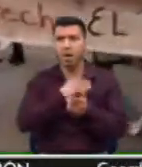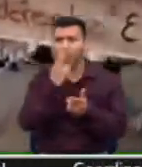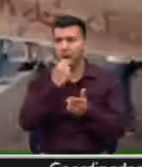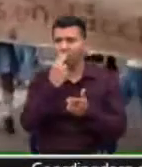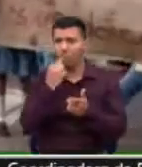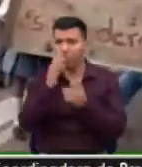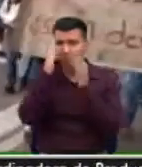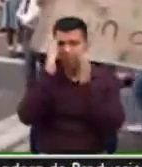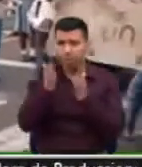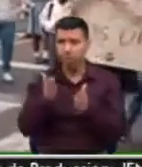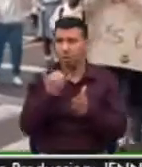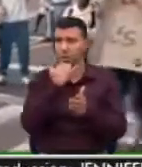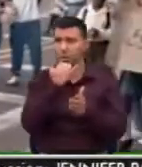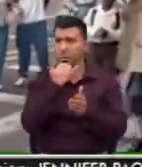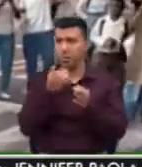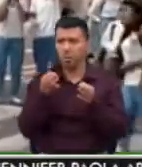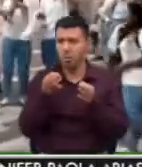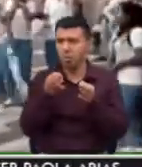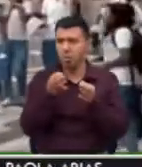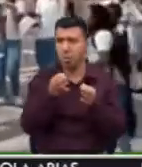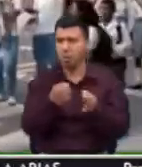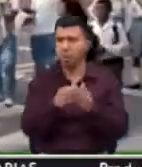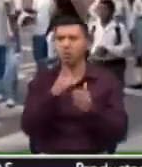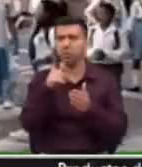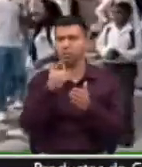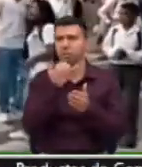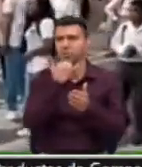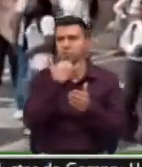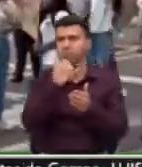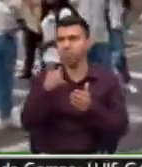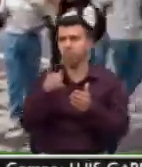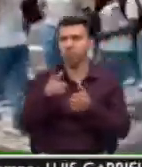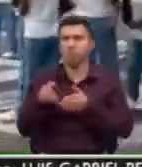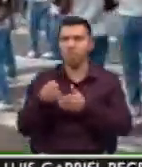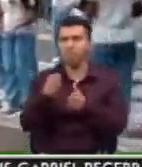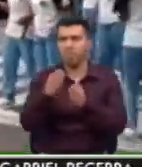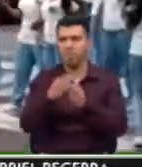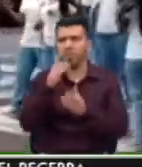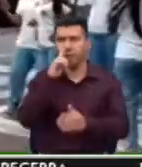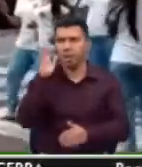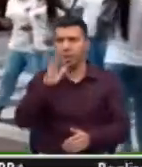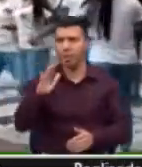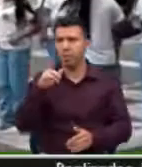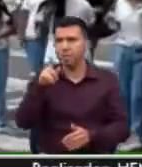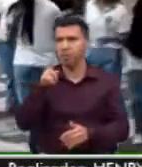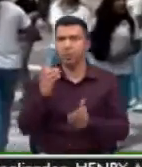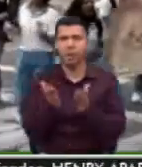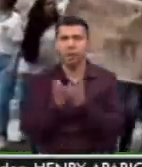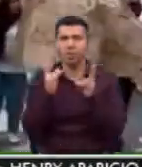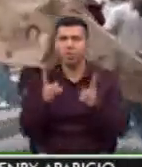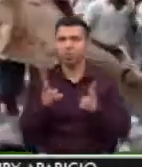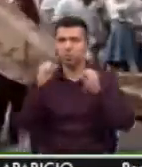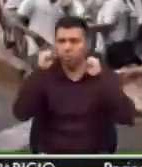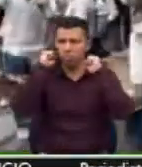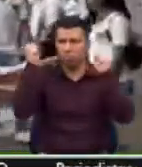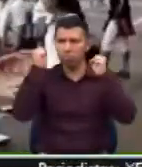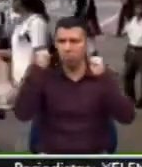municipio. Así es el panorama a esta hora en la Vía Nacional. El día de los estudiantes anuncian nuevas